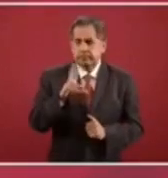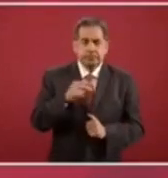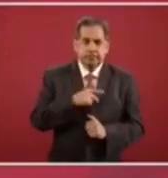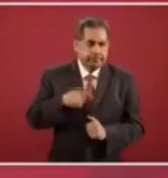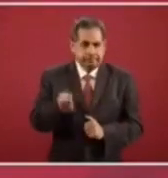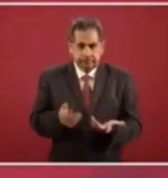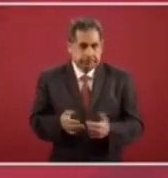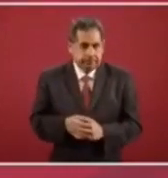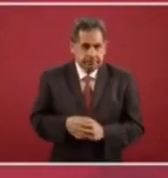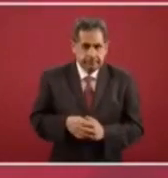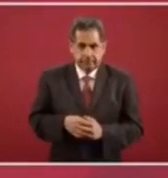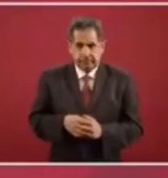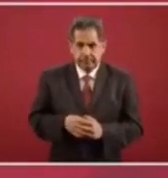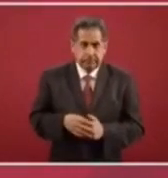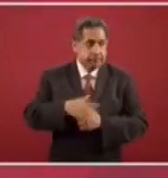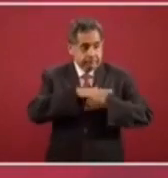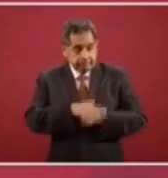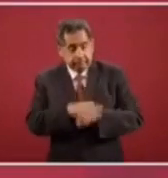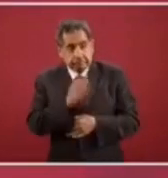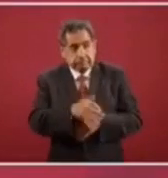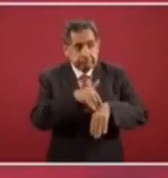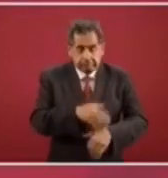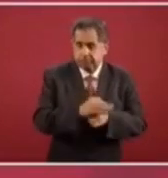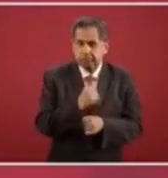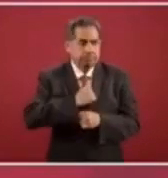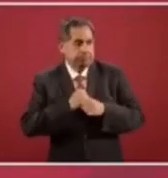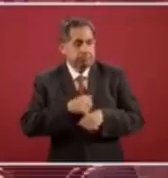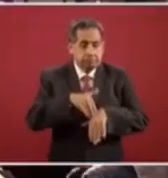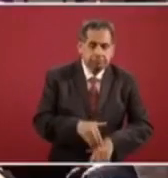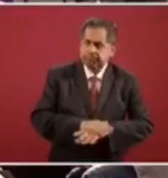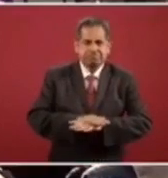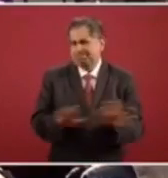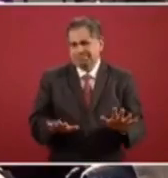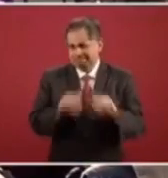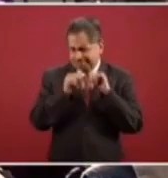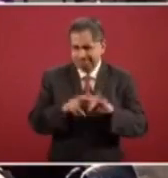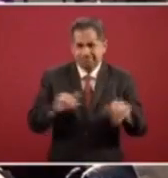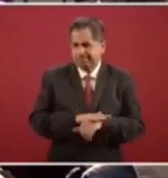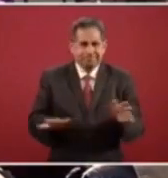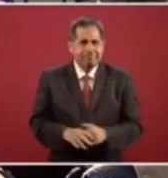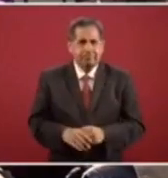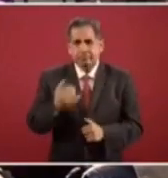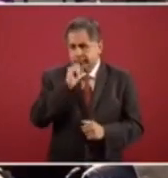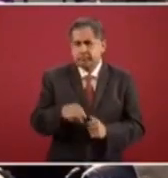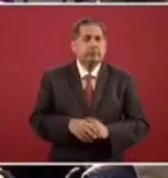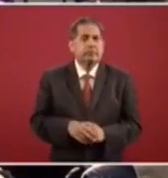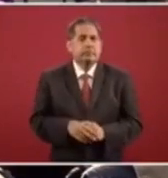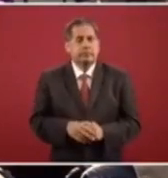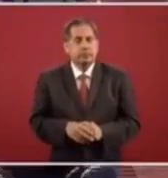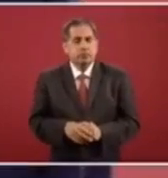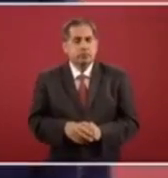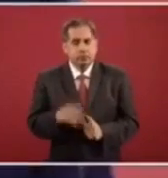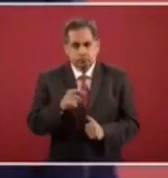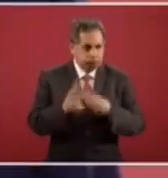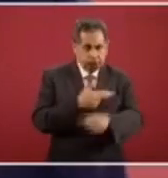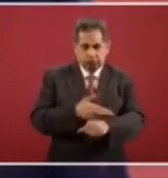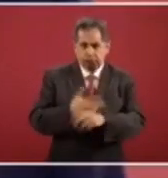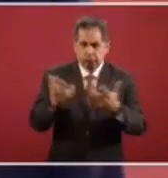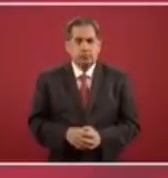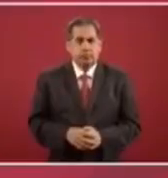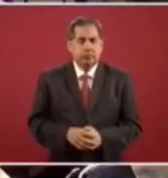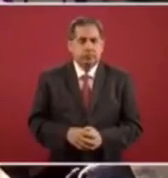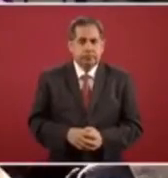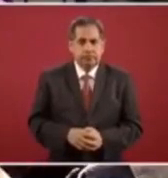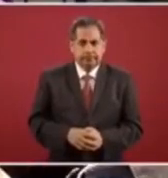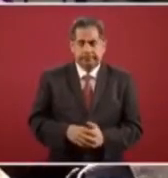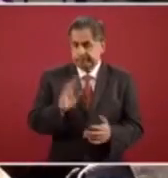aceptar presiones, influyentismos de nadie. Apúntele y bien. Que se actúe de conformidad